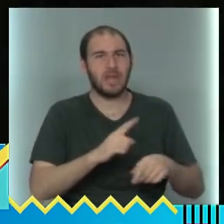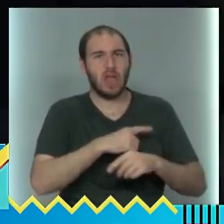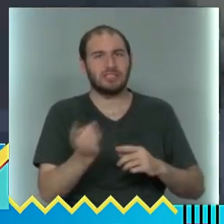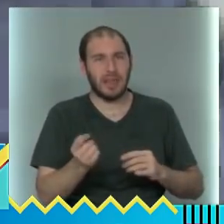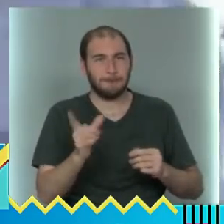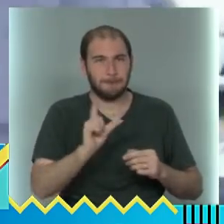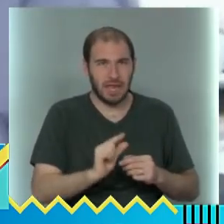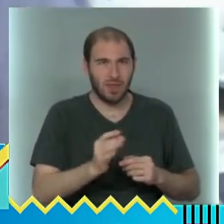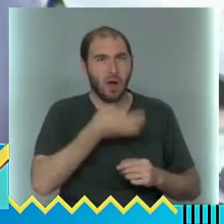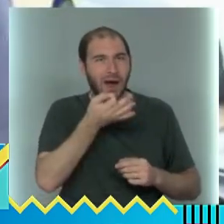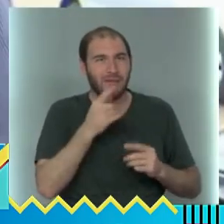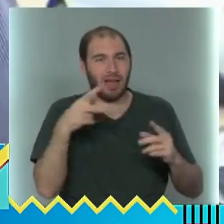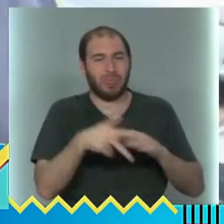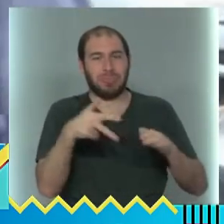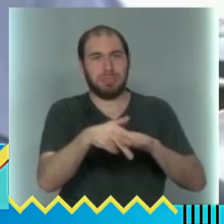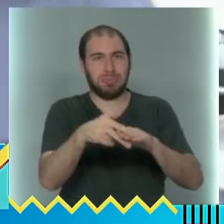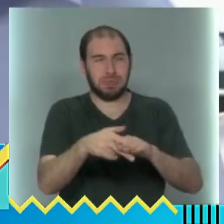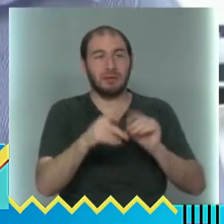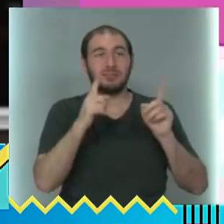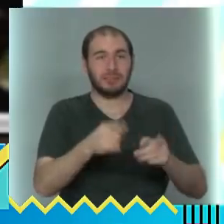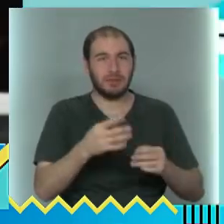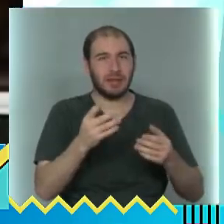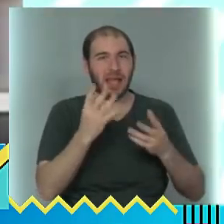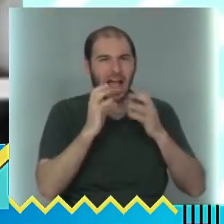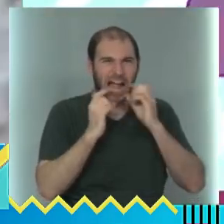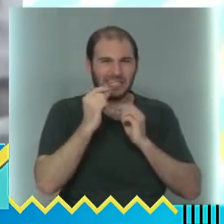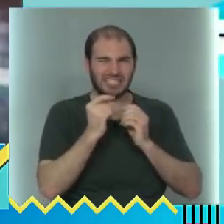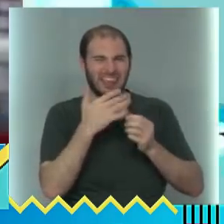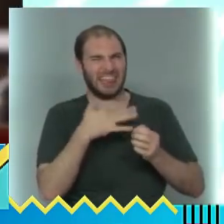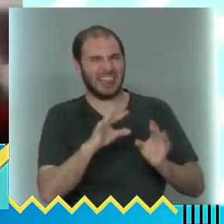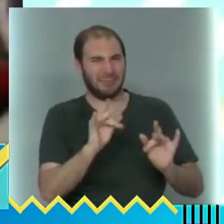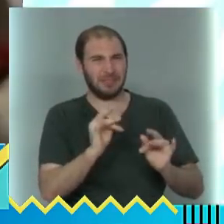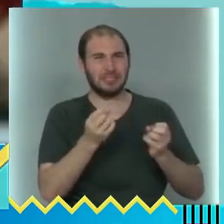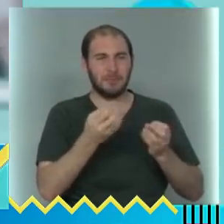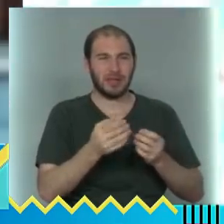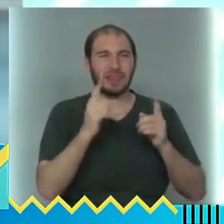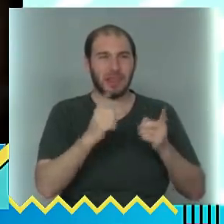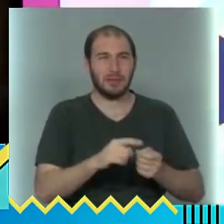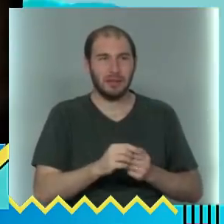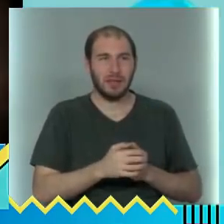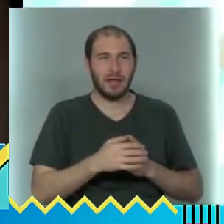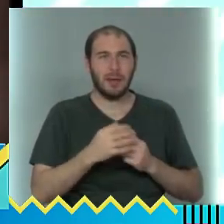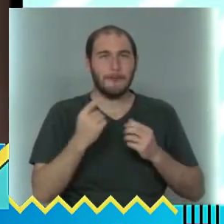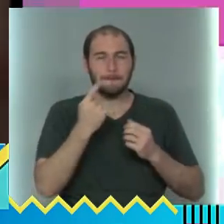velocidad, menor fluidez en el habla y una articulación que cuesta entenderle, porque también se suele alterar la prosodia por una